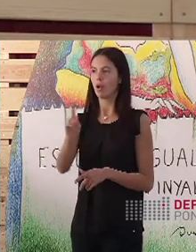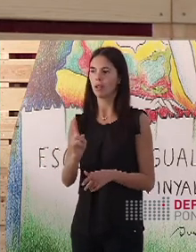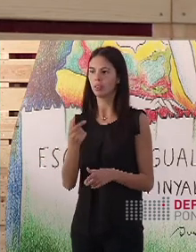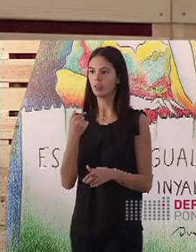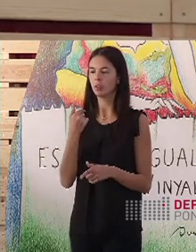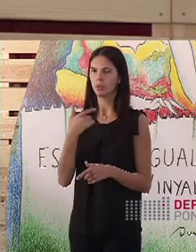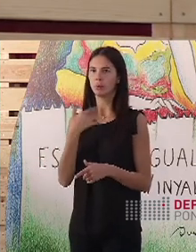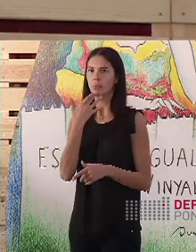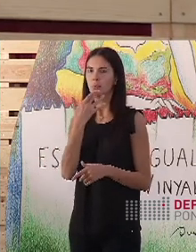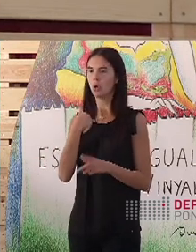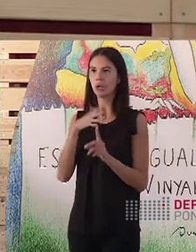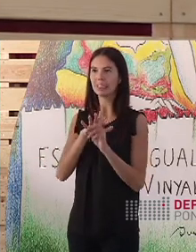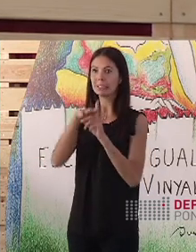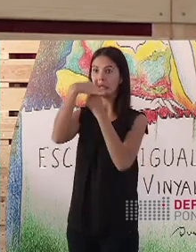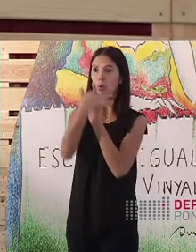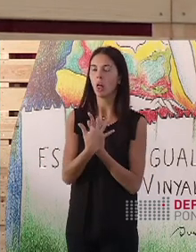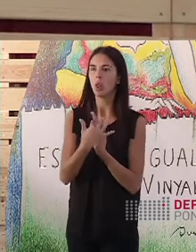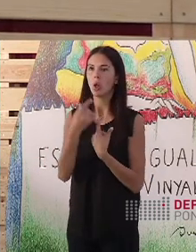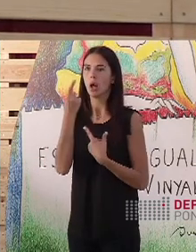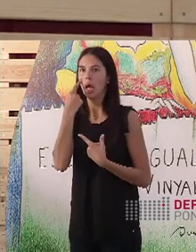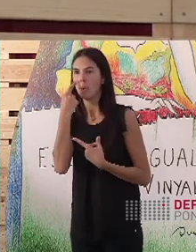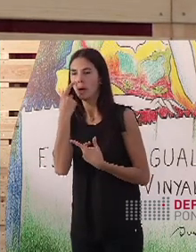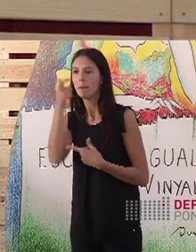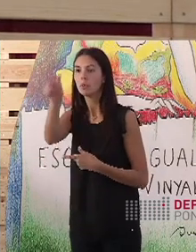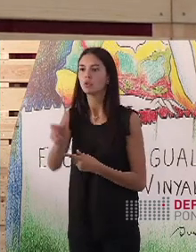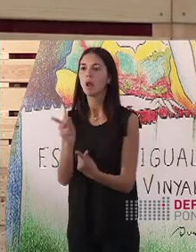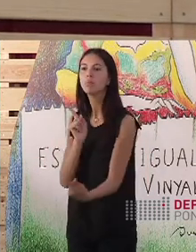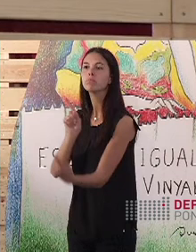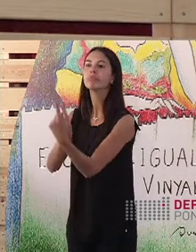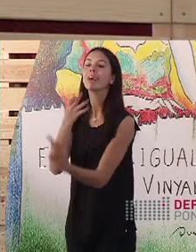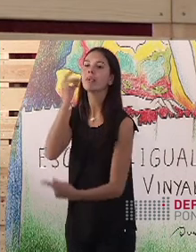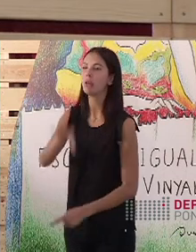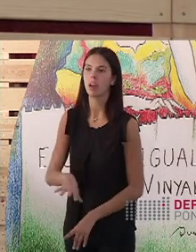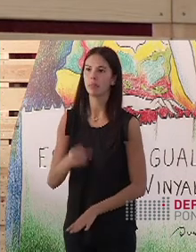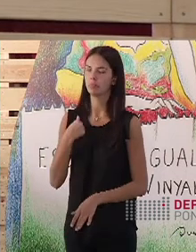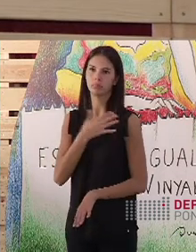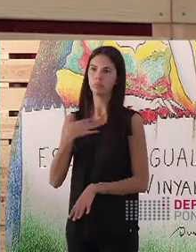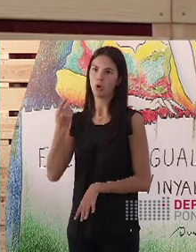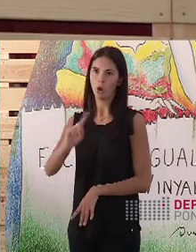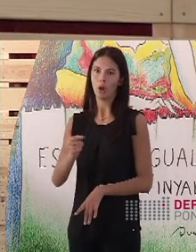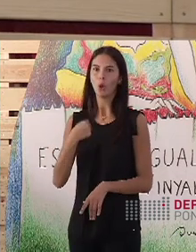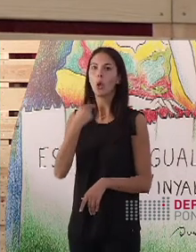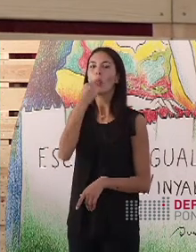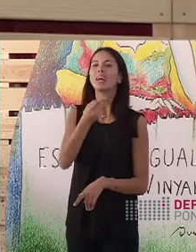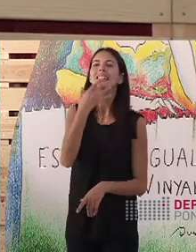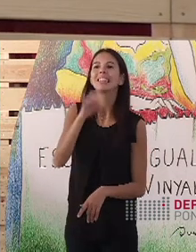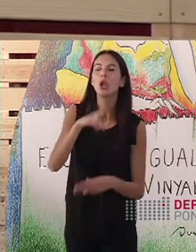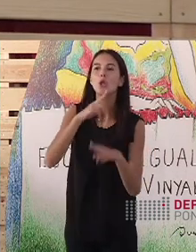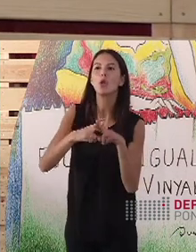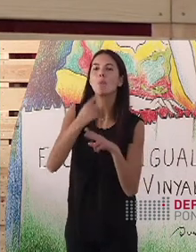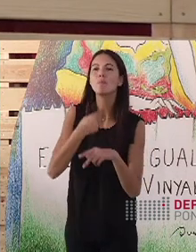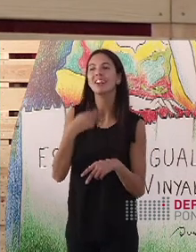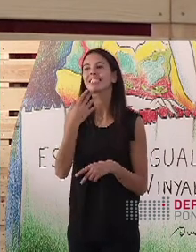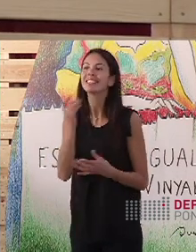non me quero ver exposto nunha situación de que a saber que me posa aí enfrente. Entón, nin quero que me digas quenes son, porque entonces